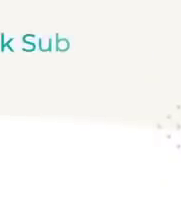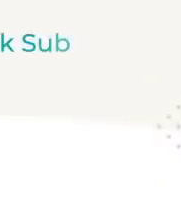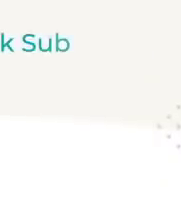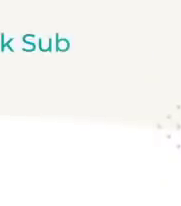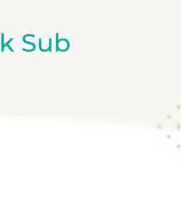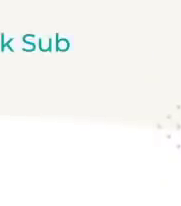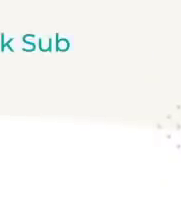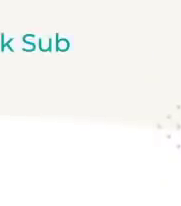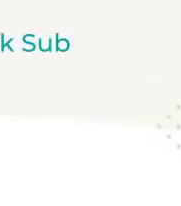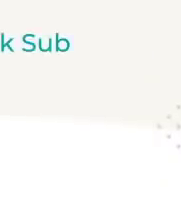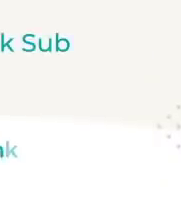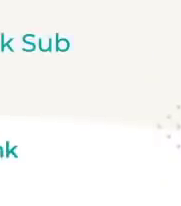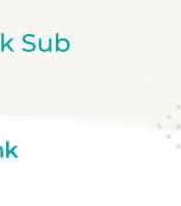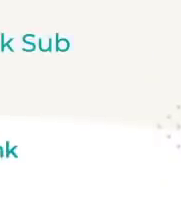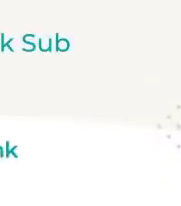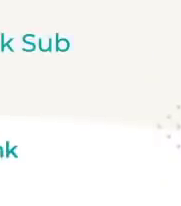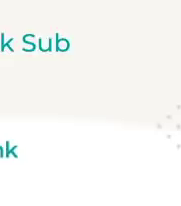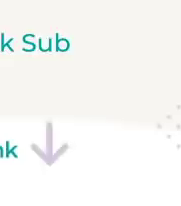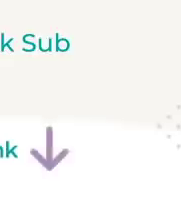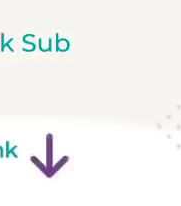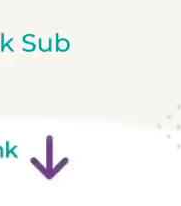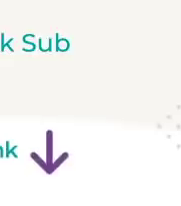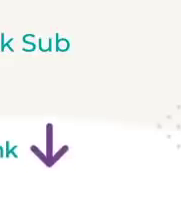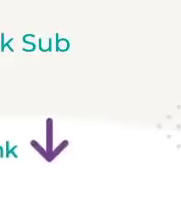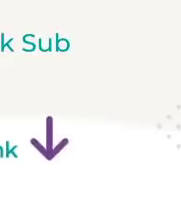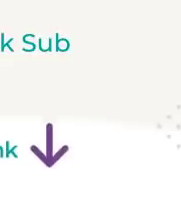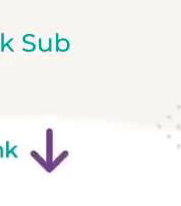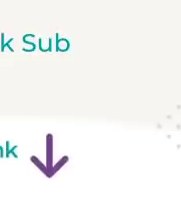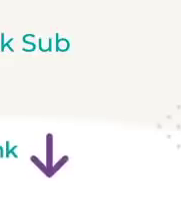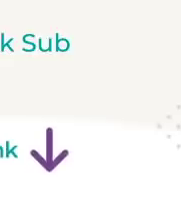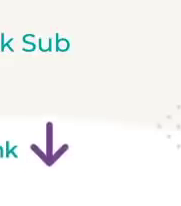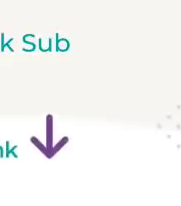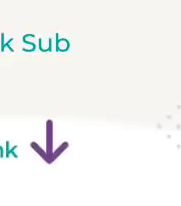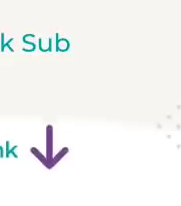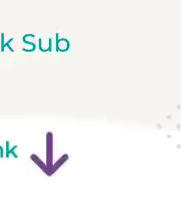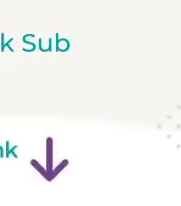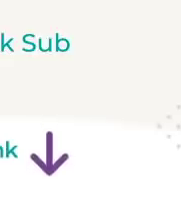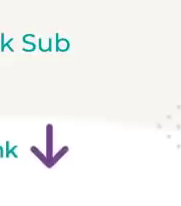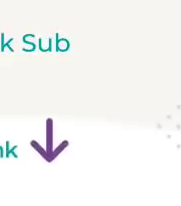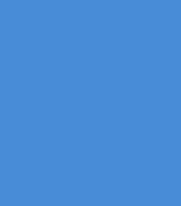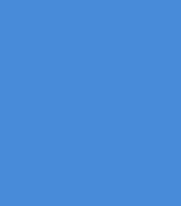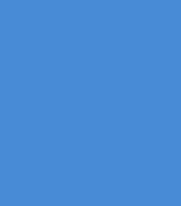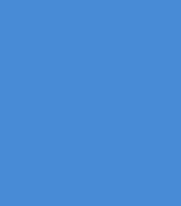Para ver este video, encuentra el link aquí abajo en la descripción.